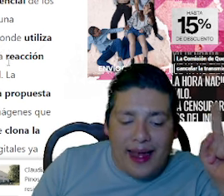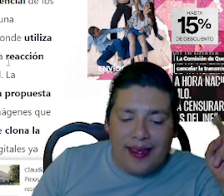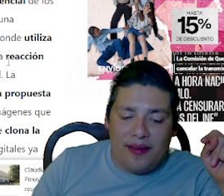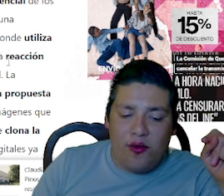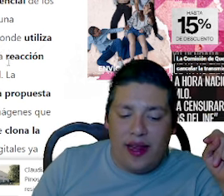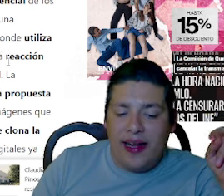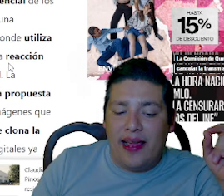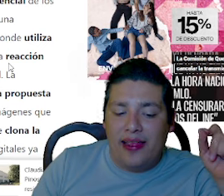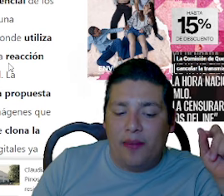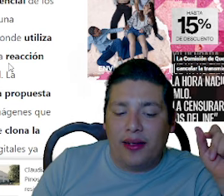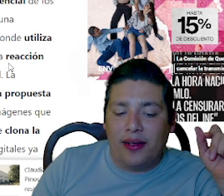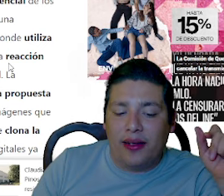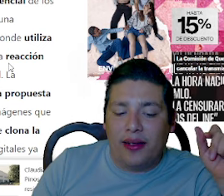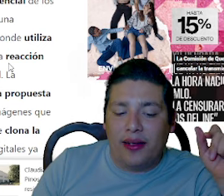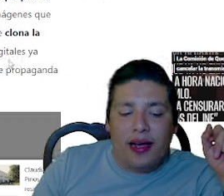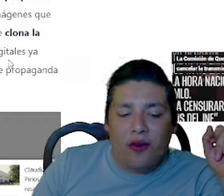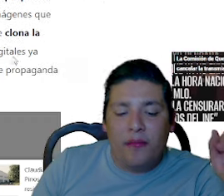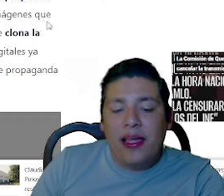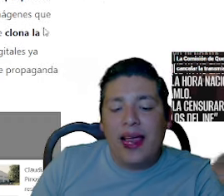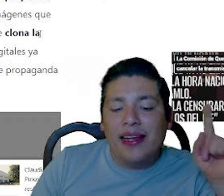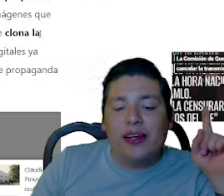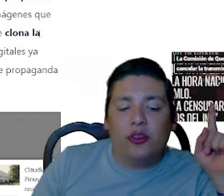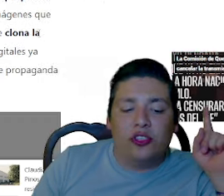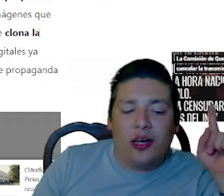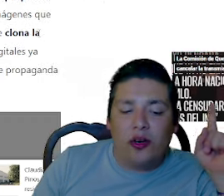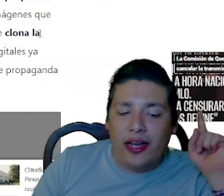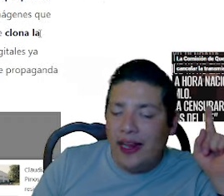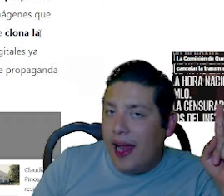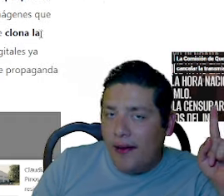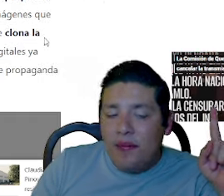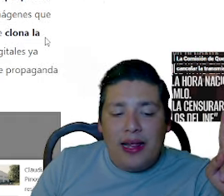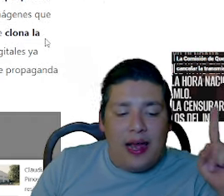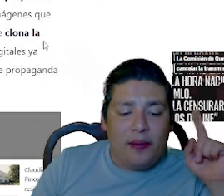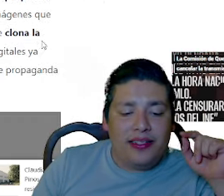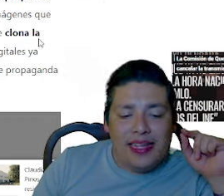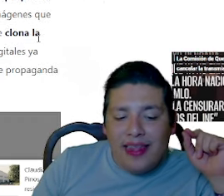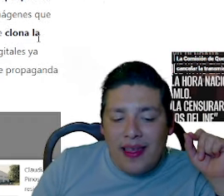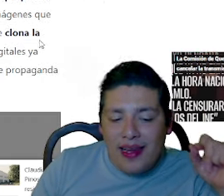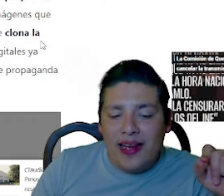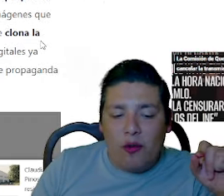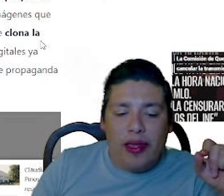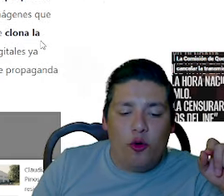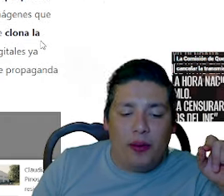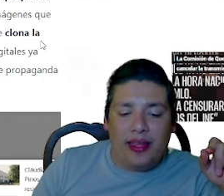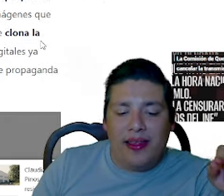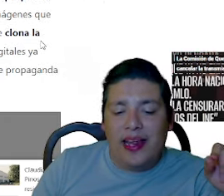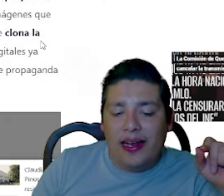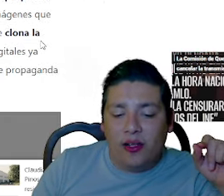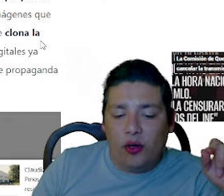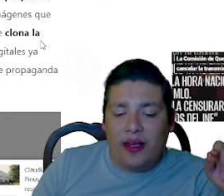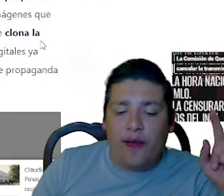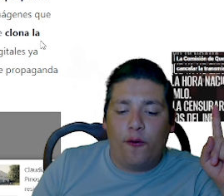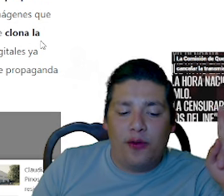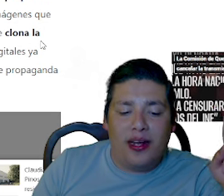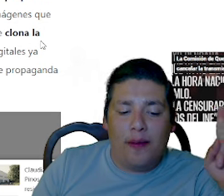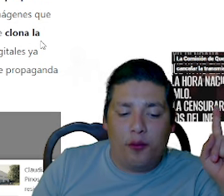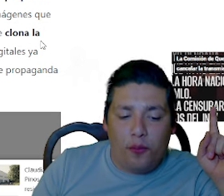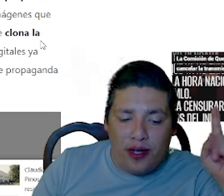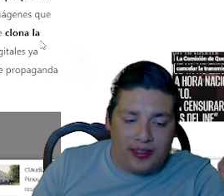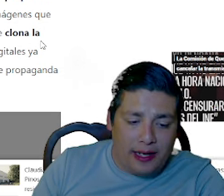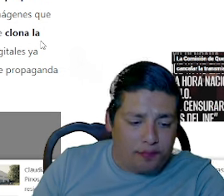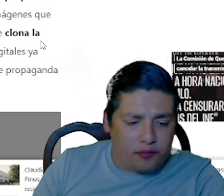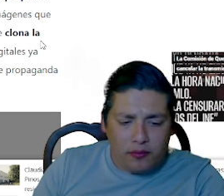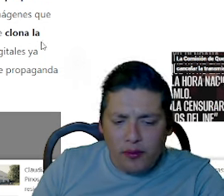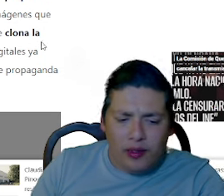reacción airada de Morena y del Partido del Trabajo en el Consejo General. La presidenta del INE, Guadalupe Tadei, alertó que difundir